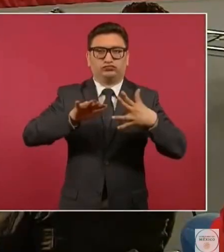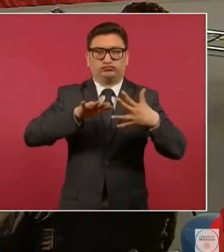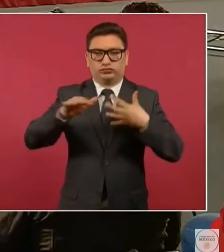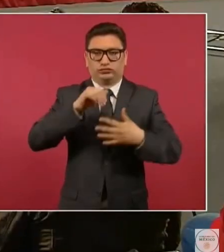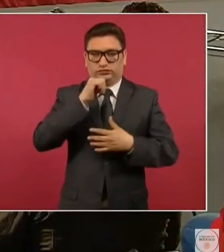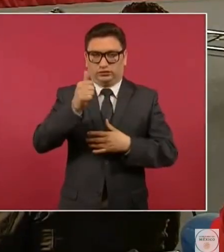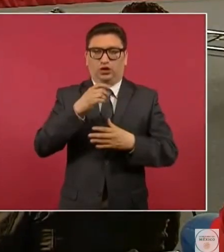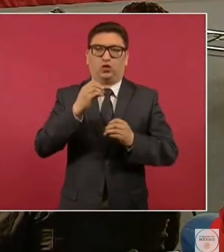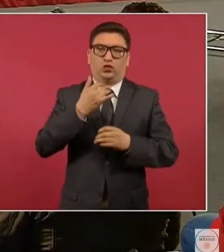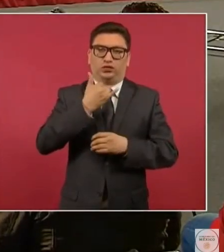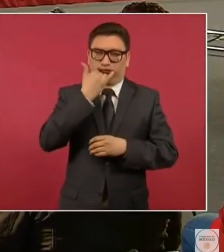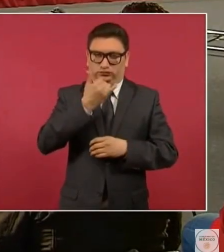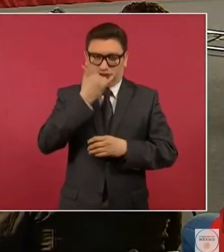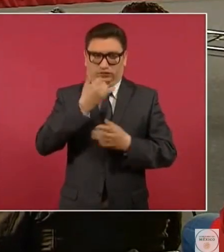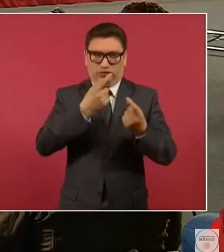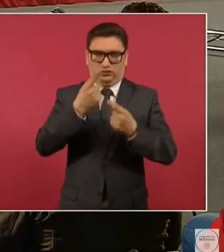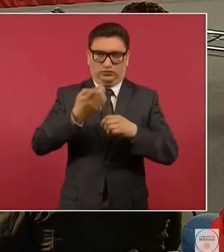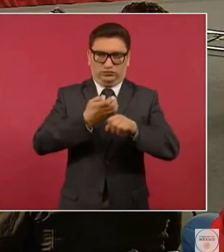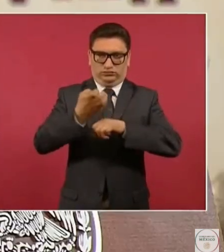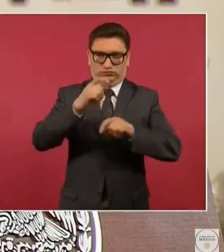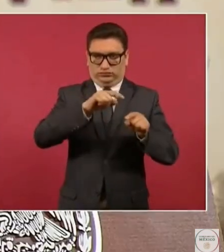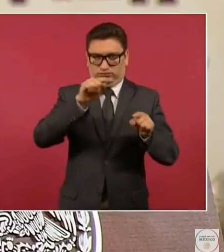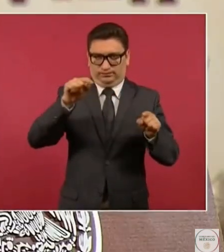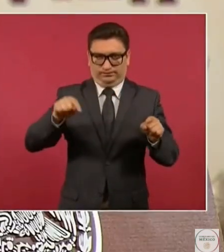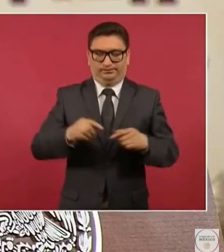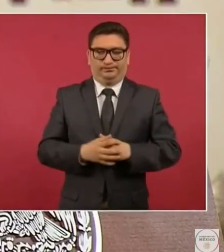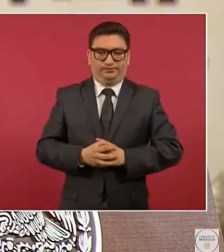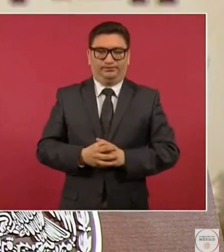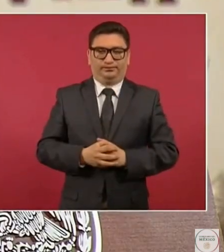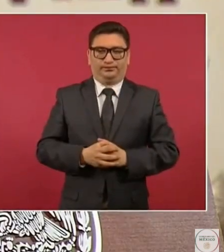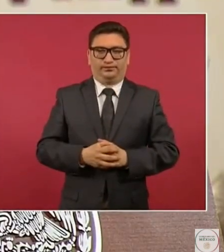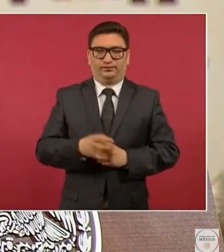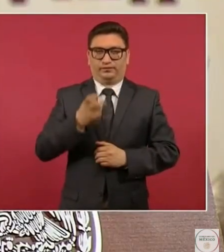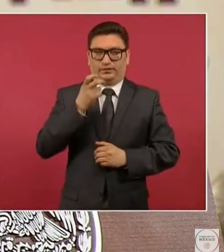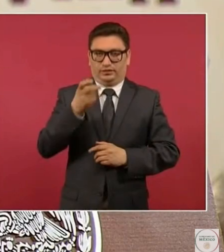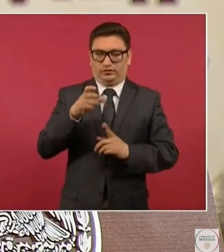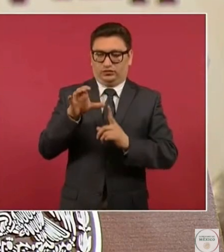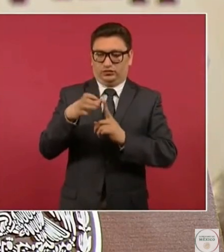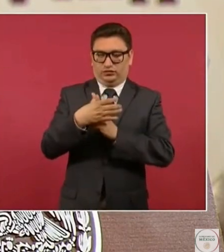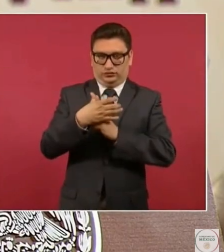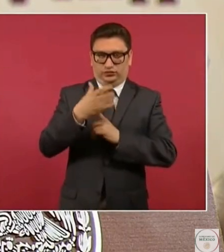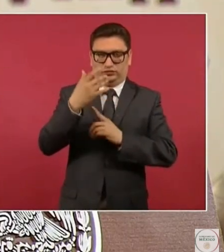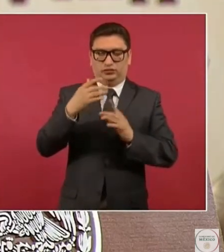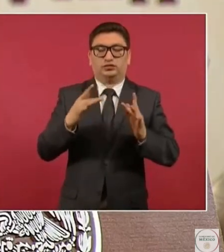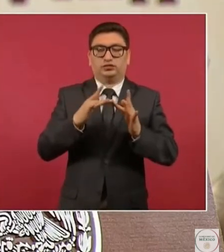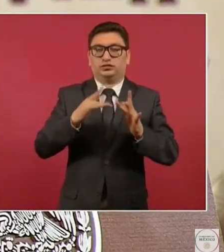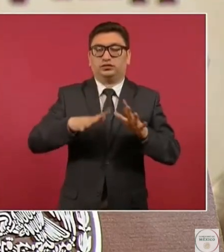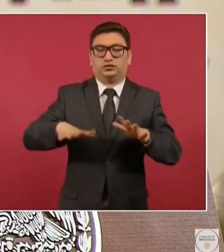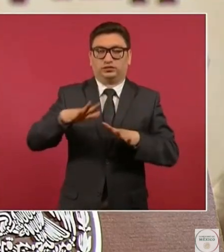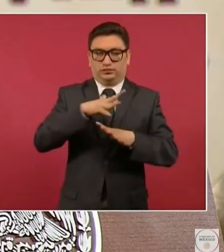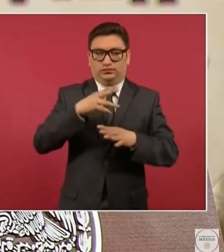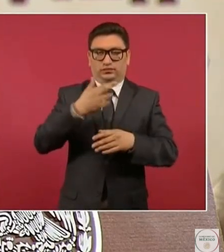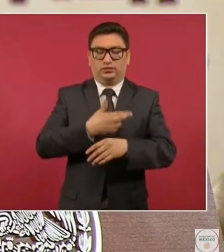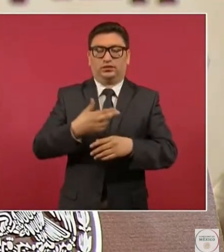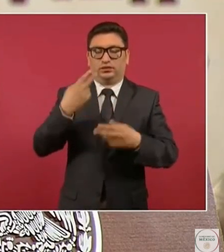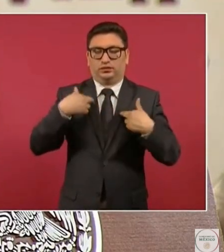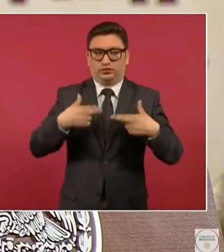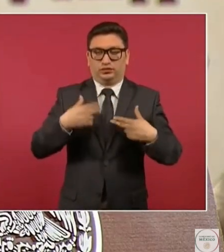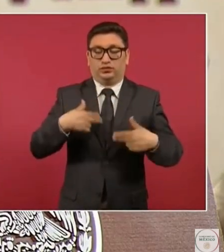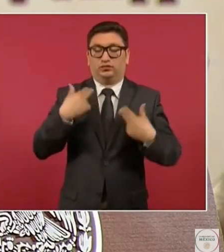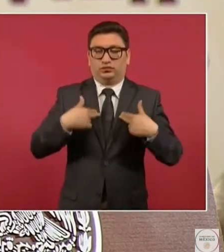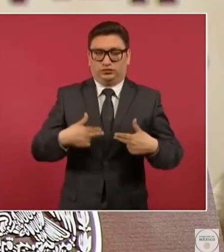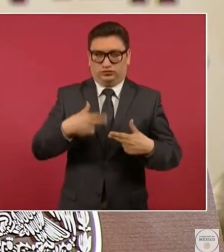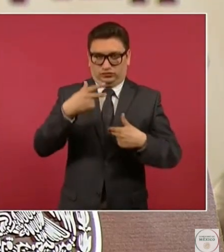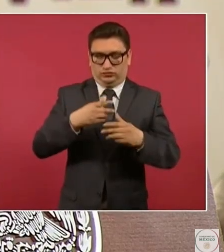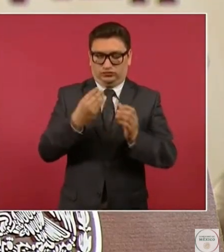incluso incorrecta, en las entidades federativas. Y la Comisión Intersecretarial para la Formación de Recursos Humanos en Salud,